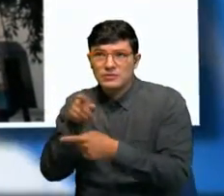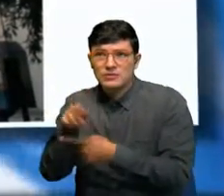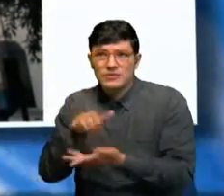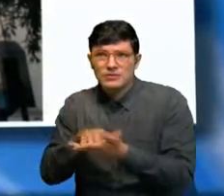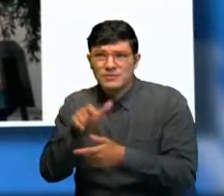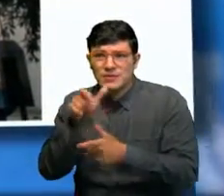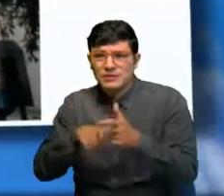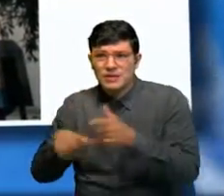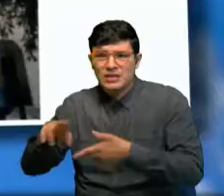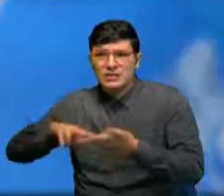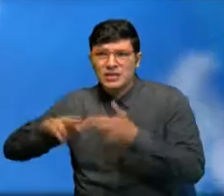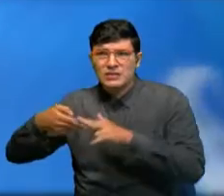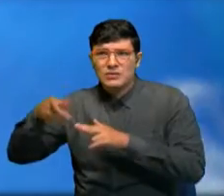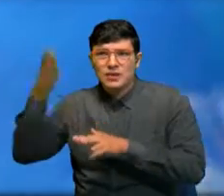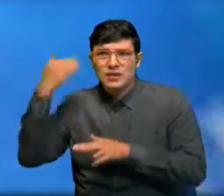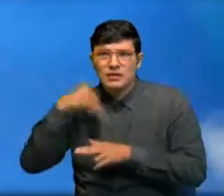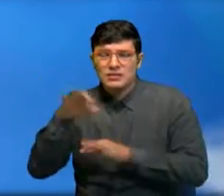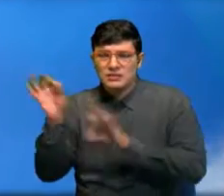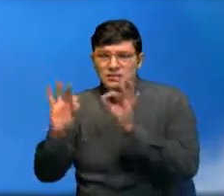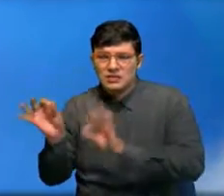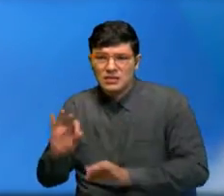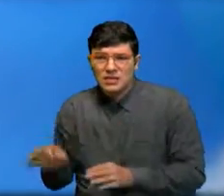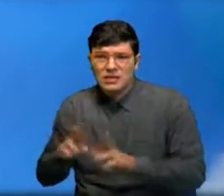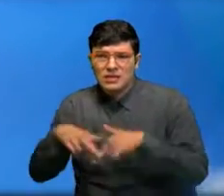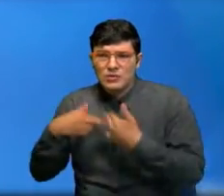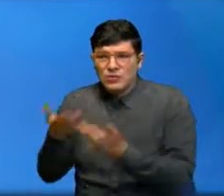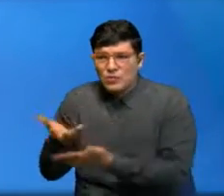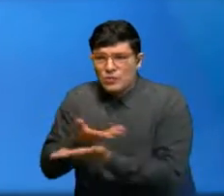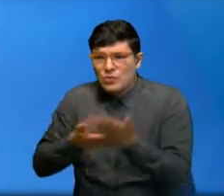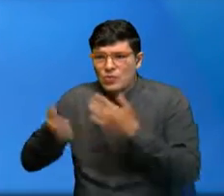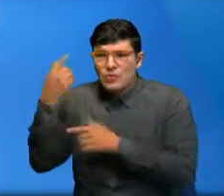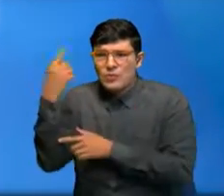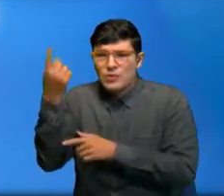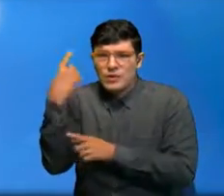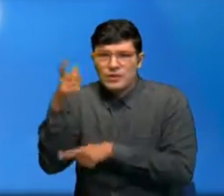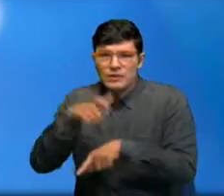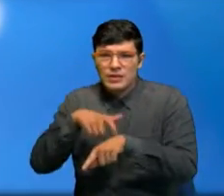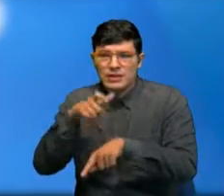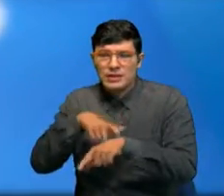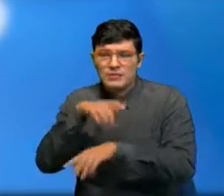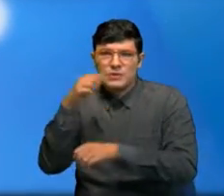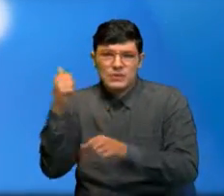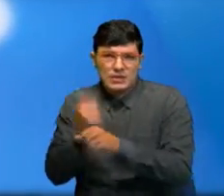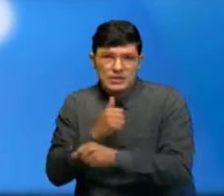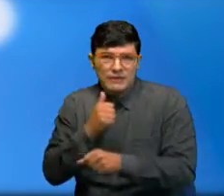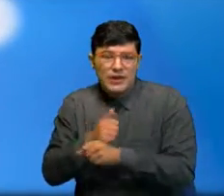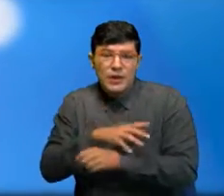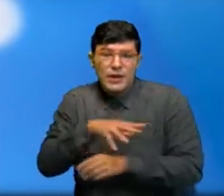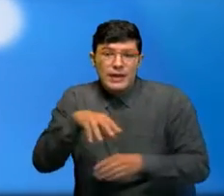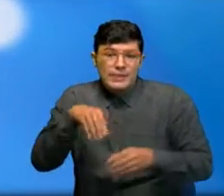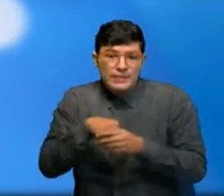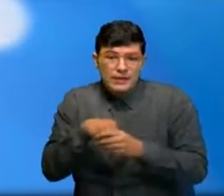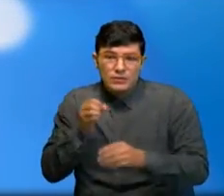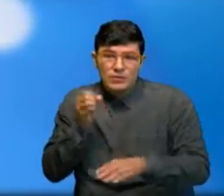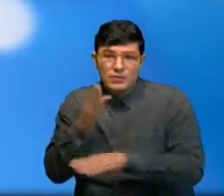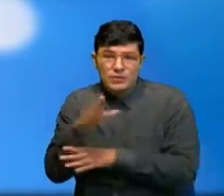implicados habrían coordinado la reunión política en horas laborales y dentro del club unión